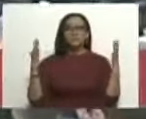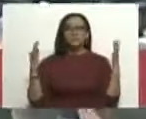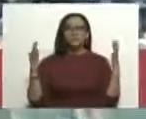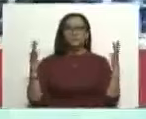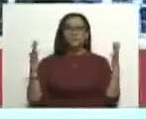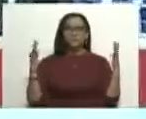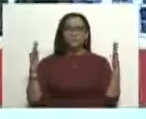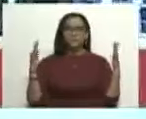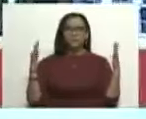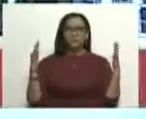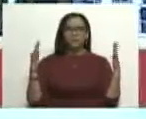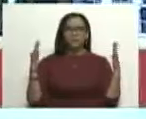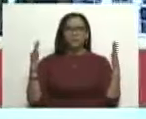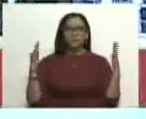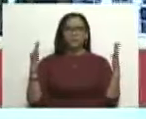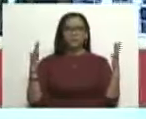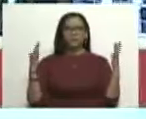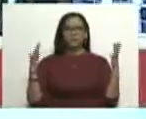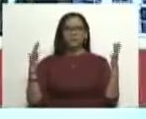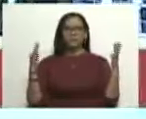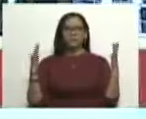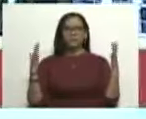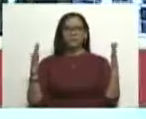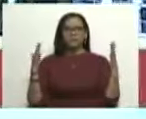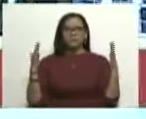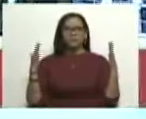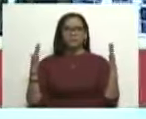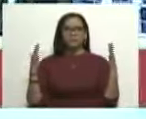Y Ana Márquez Hugueto.